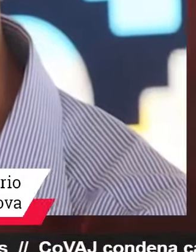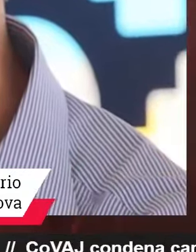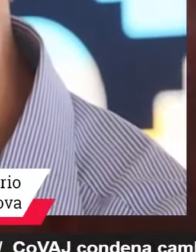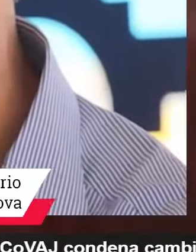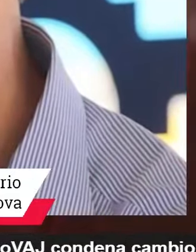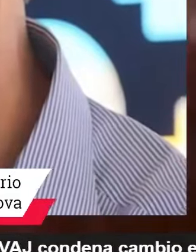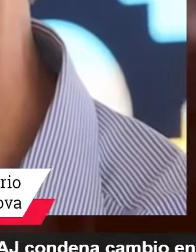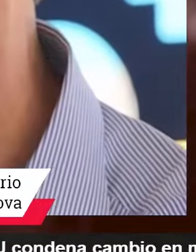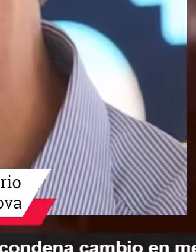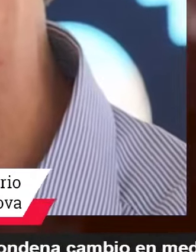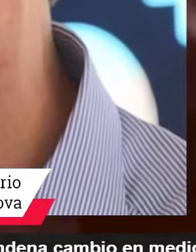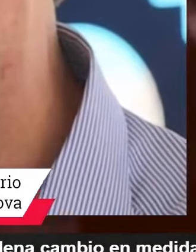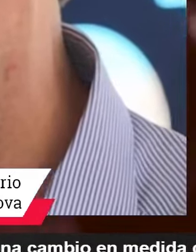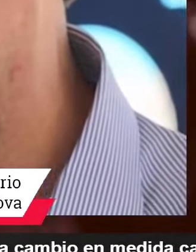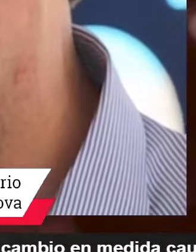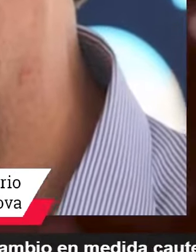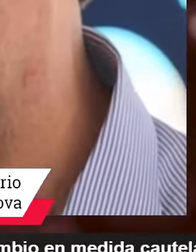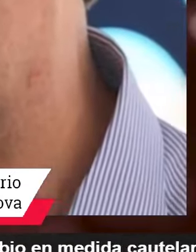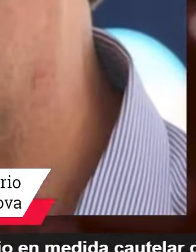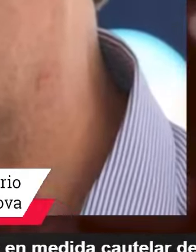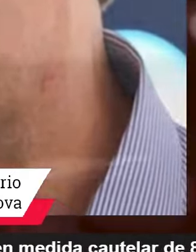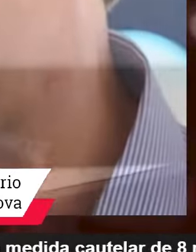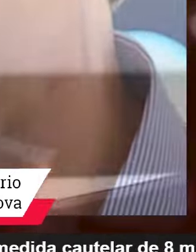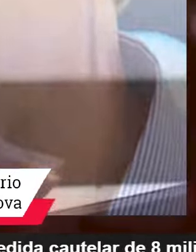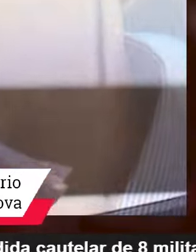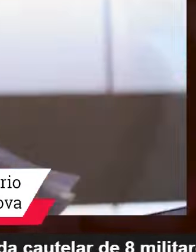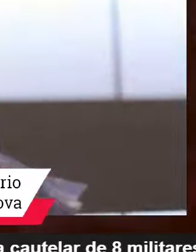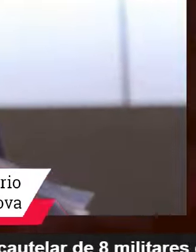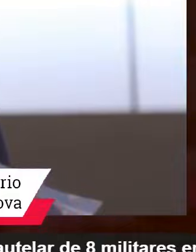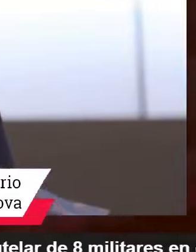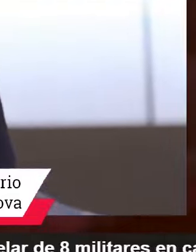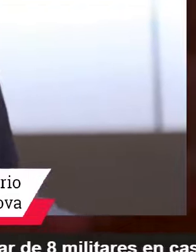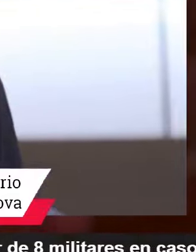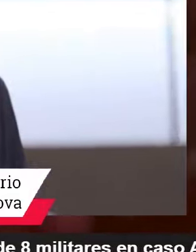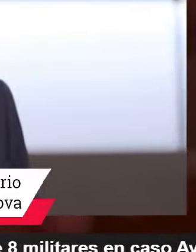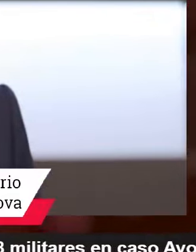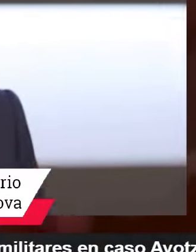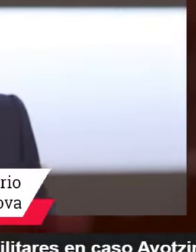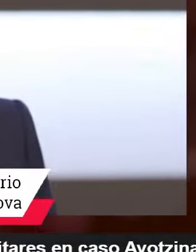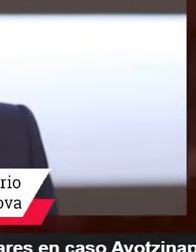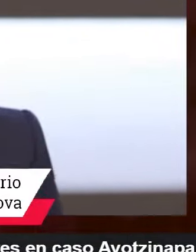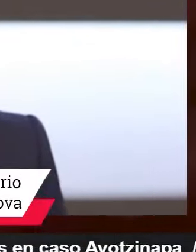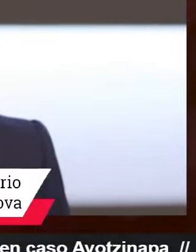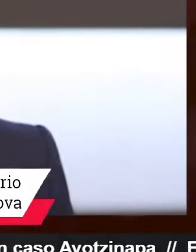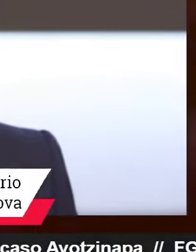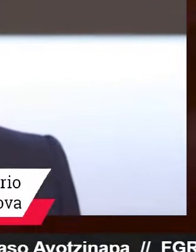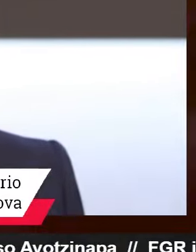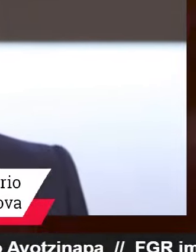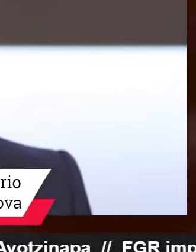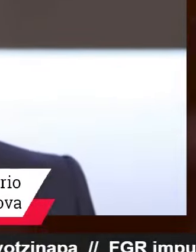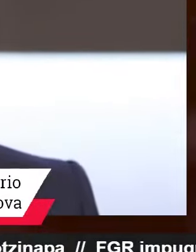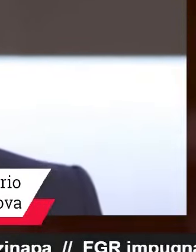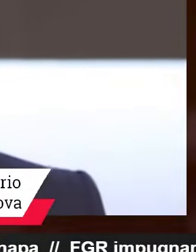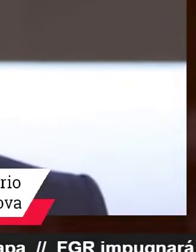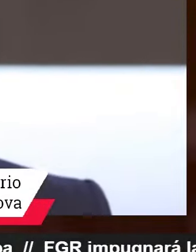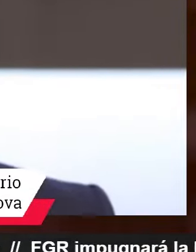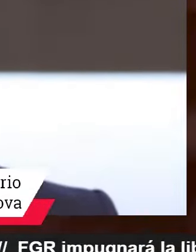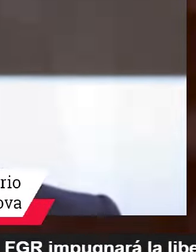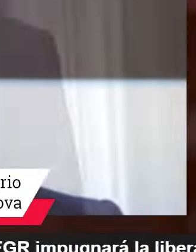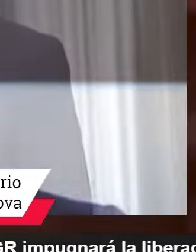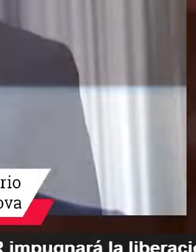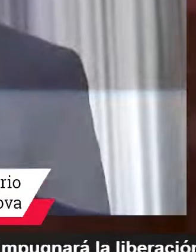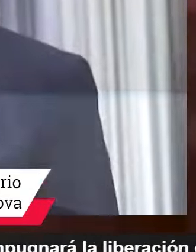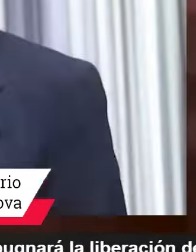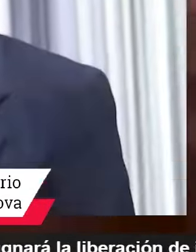a Eh pues a a este estos funcionarios cuando ahora regresa Lorenzo